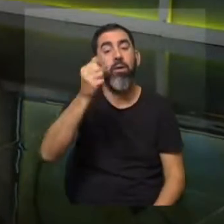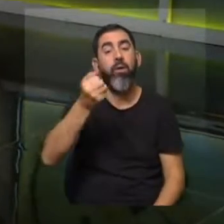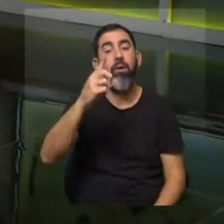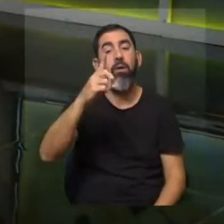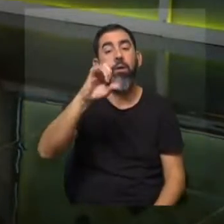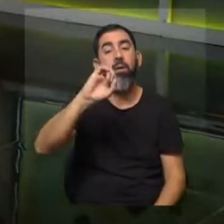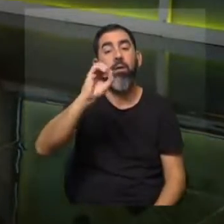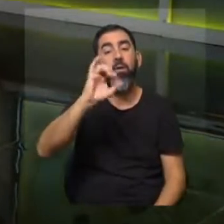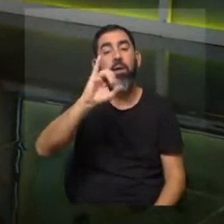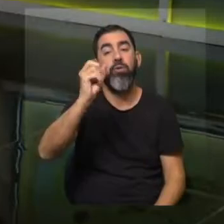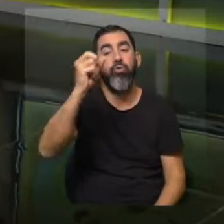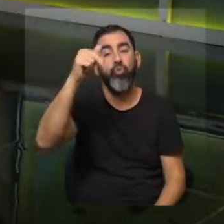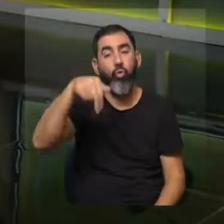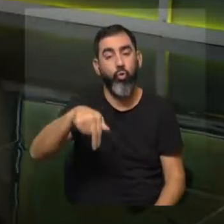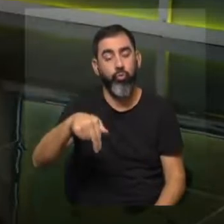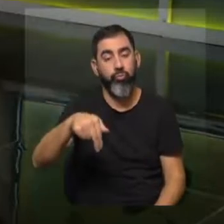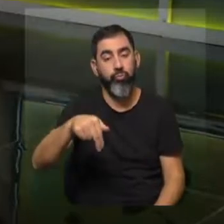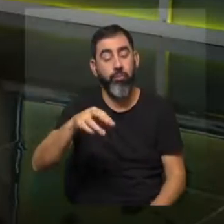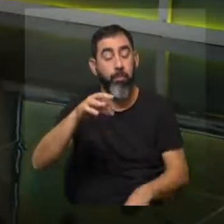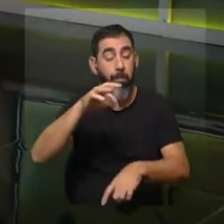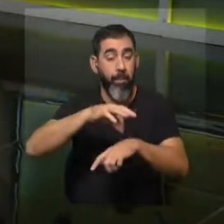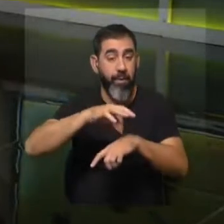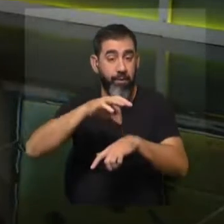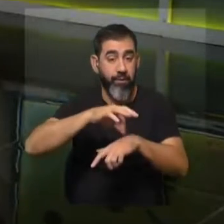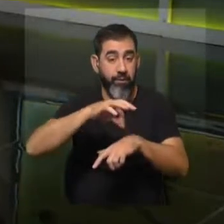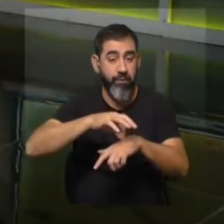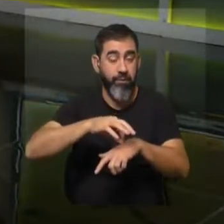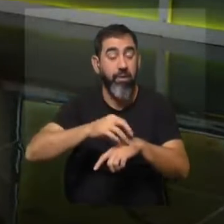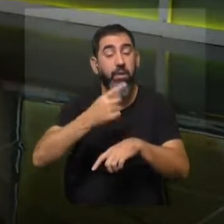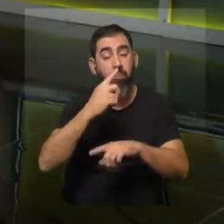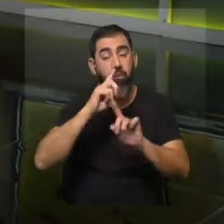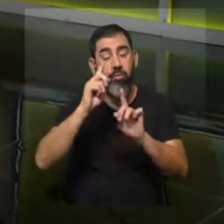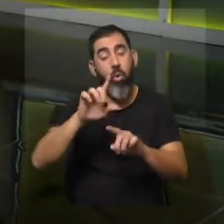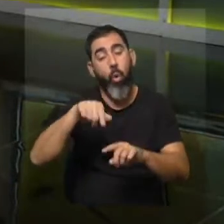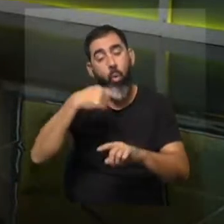vos mencionabas entre otras cosas las de uso medicinal, pero después vamos